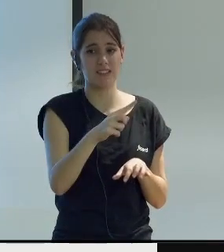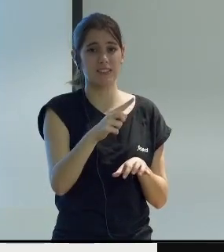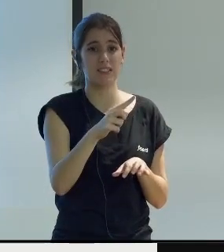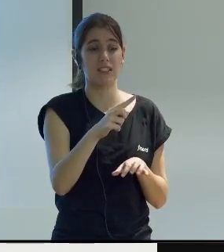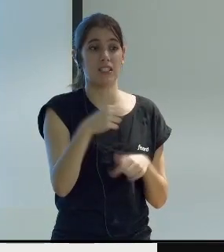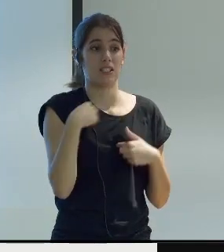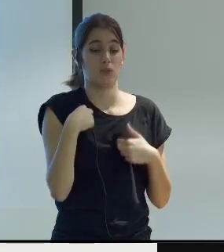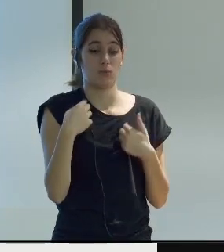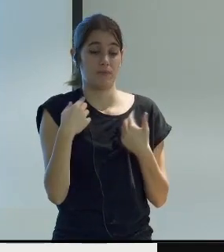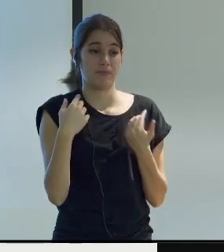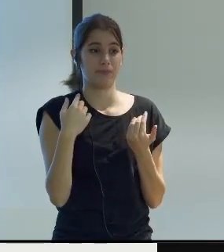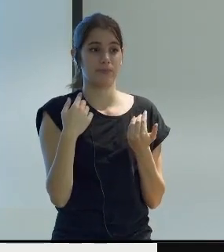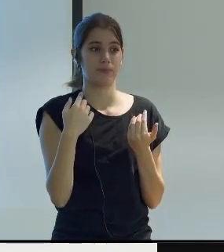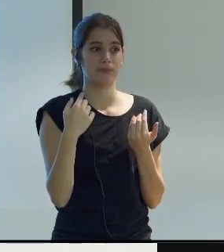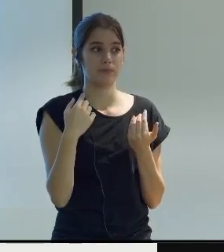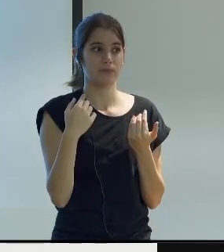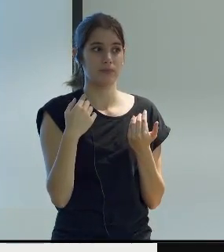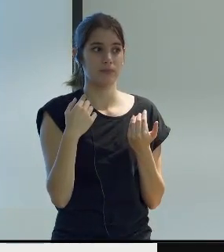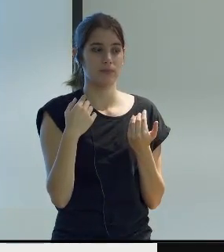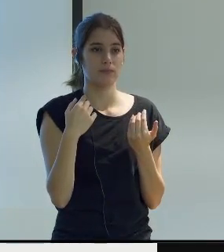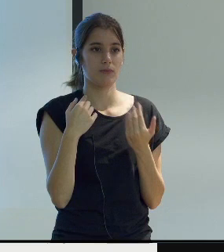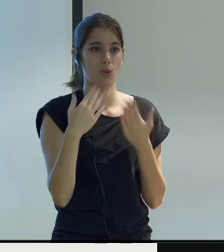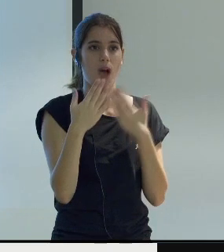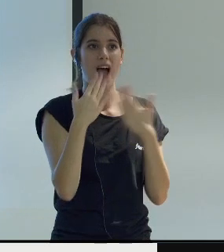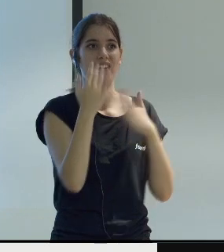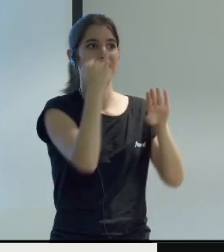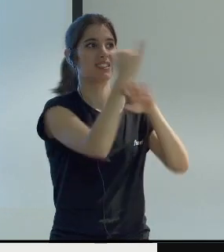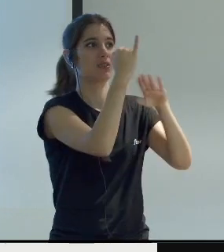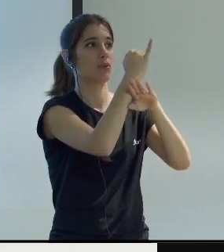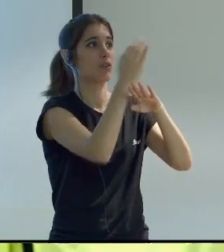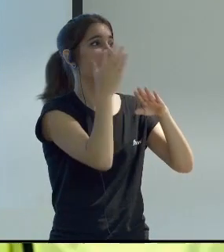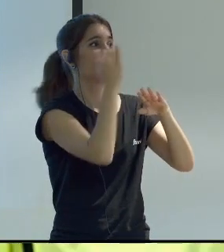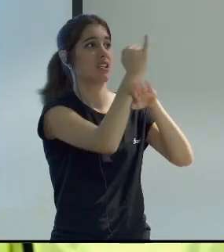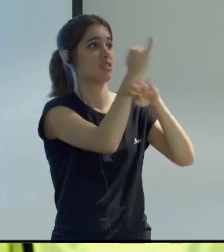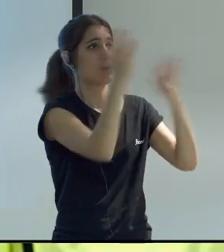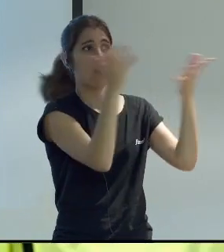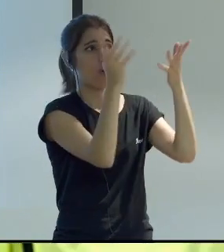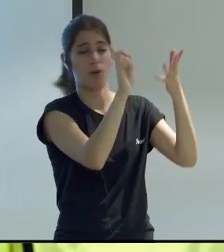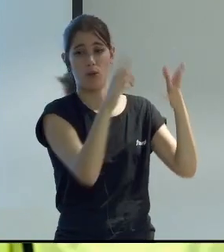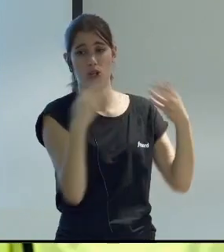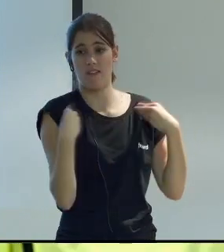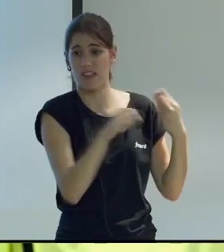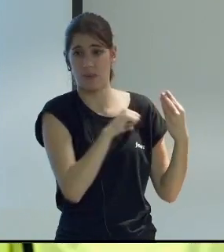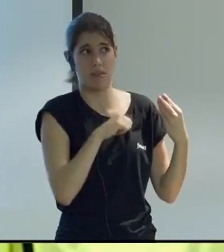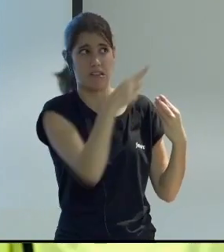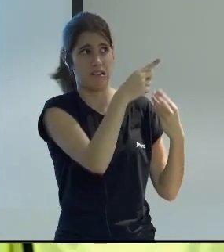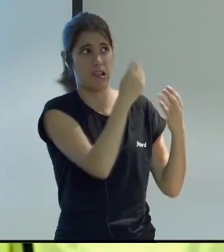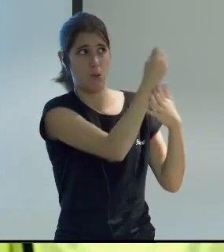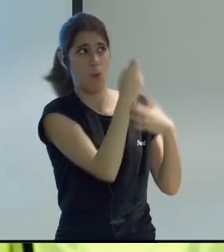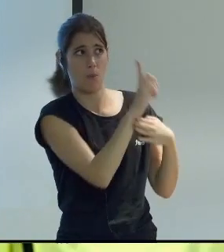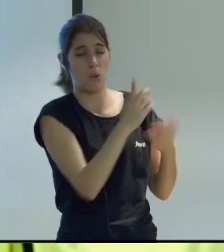uno habla con una gran institución y no promociona la vida independiente como debería de hacer.